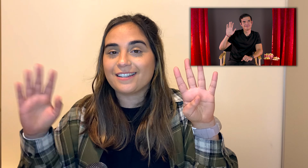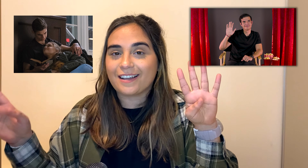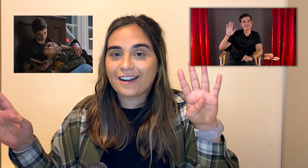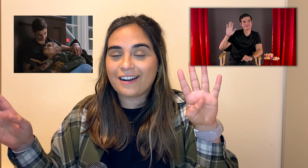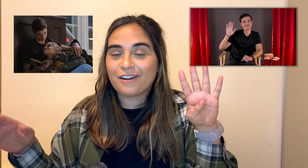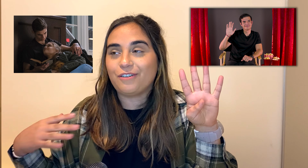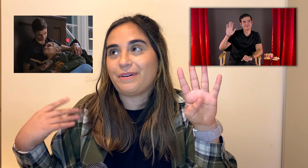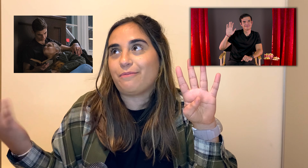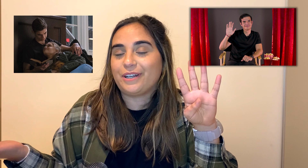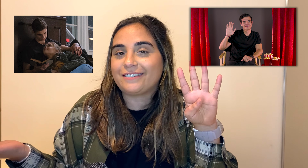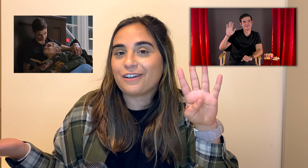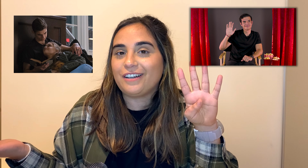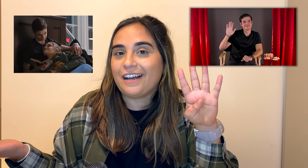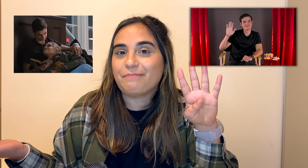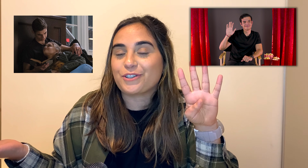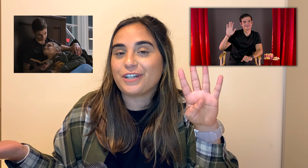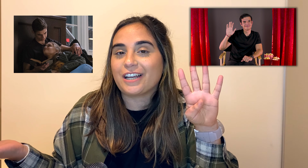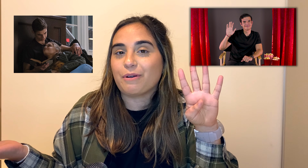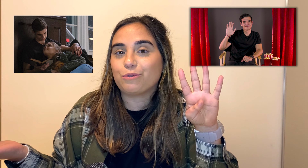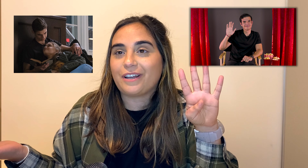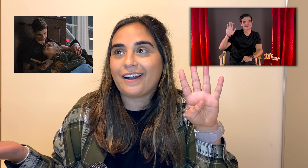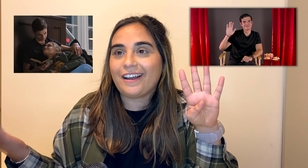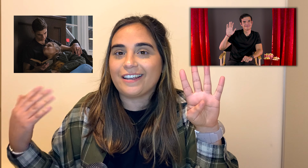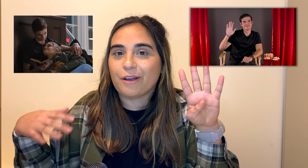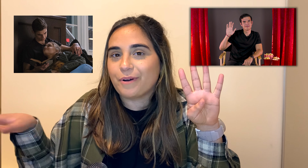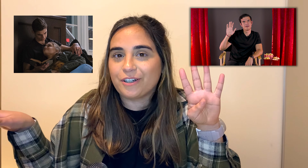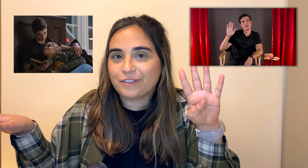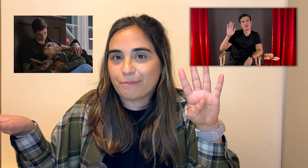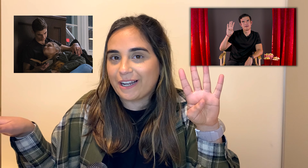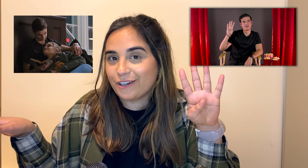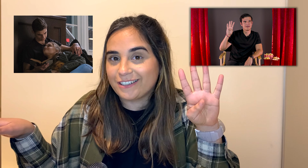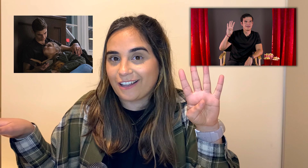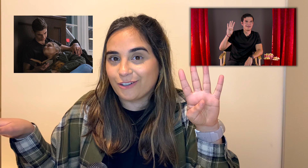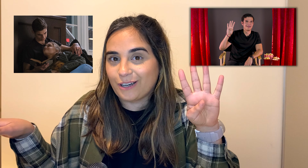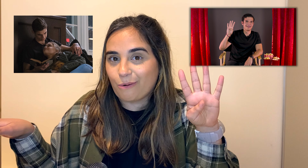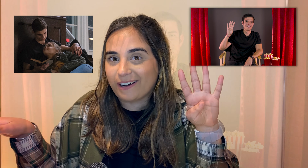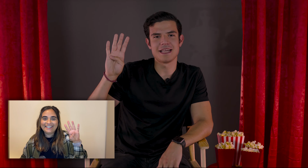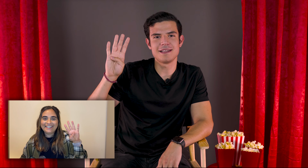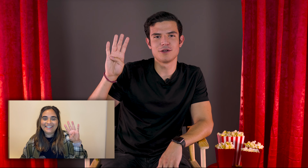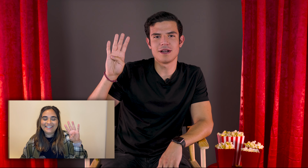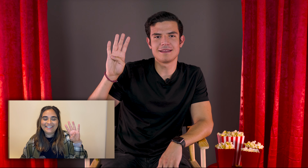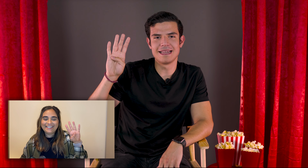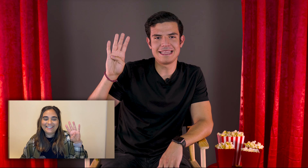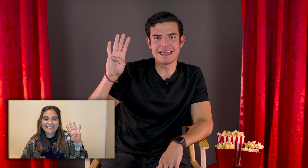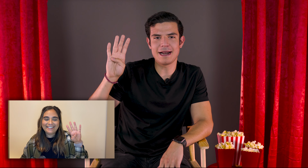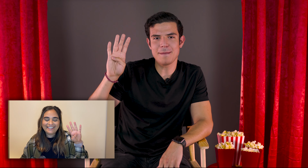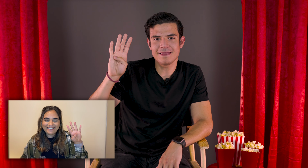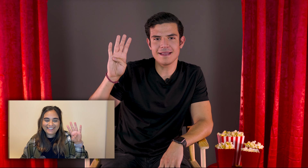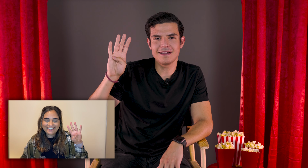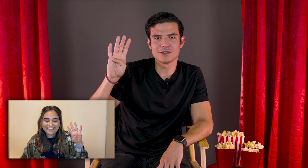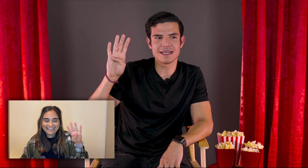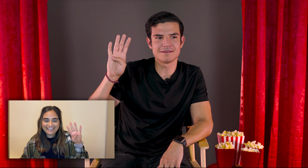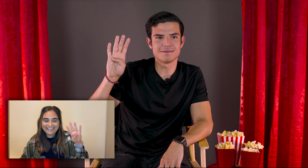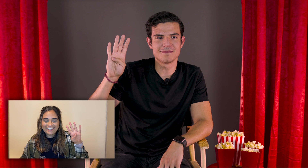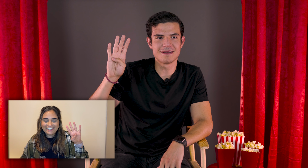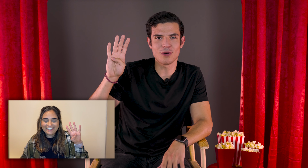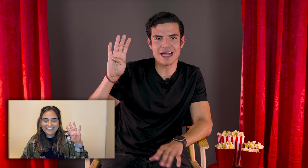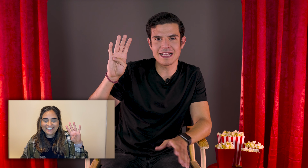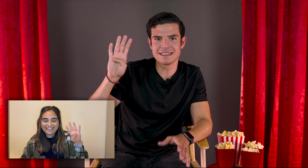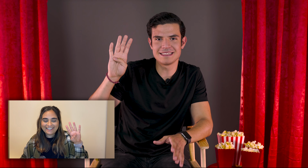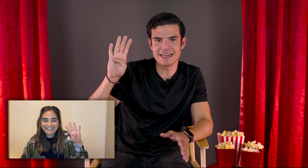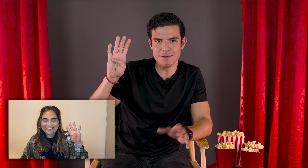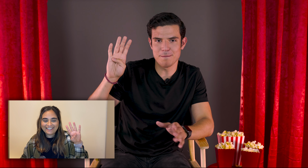lugar hasta que cerrara para poder estar con la persona que me gustara y después nos terminaron echando del lugar. Sí, yo literalmente, o sea,